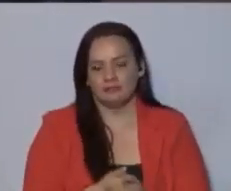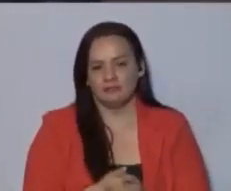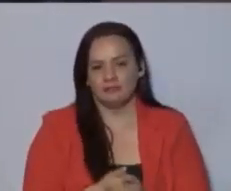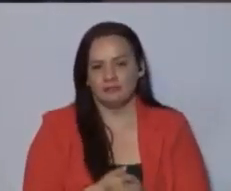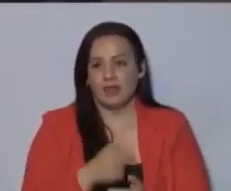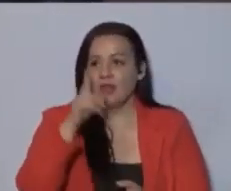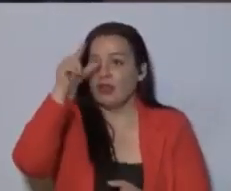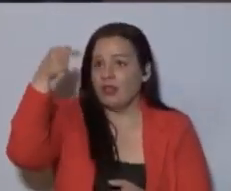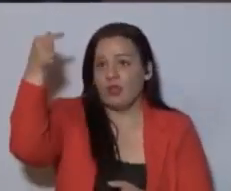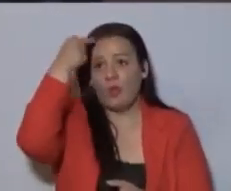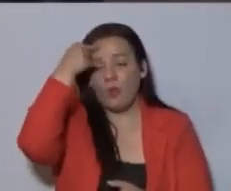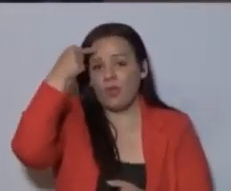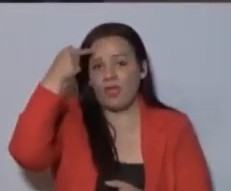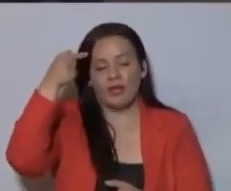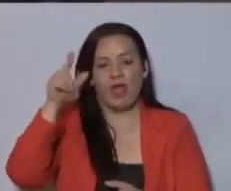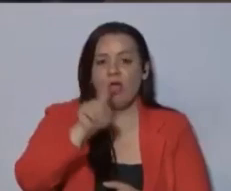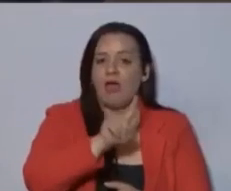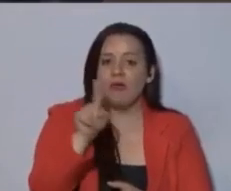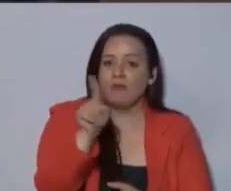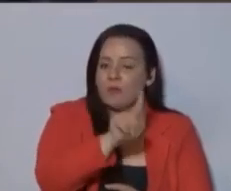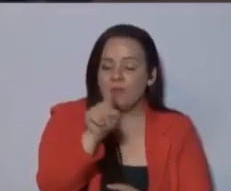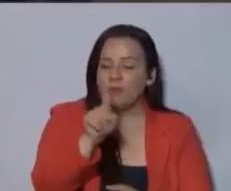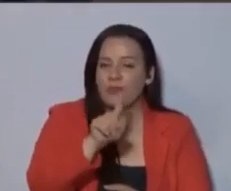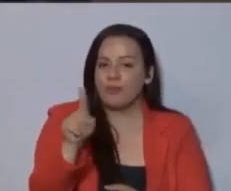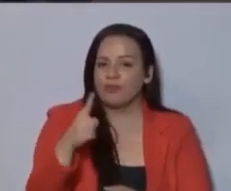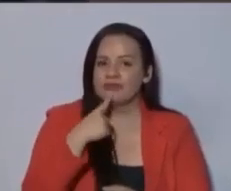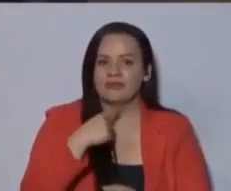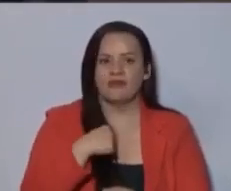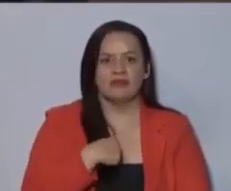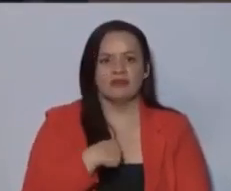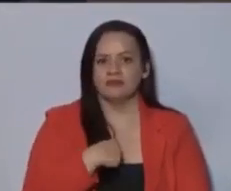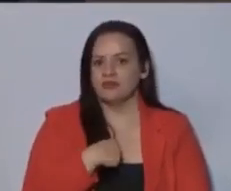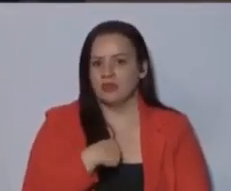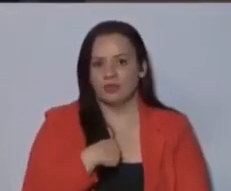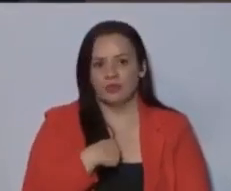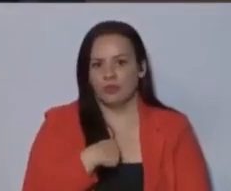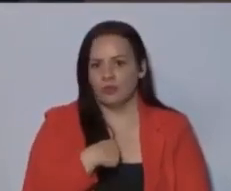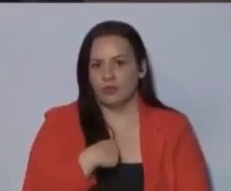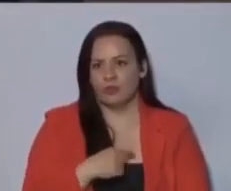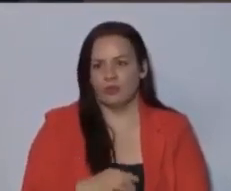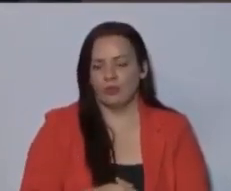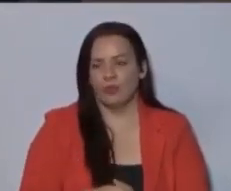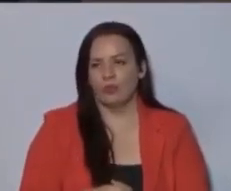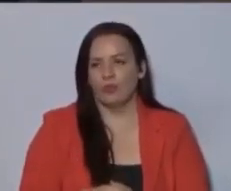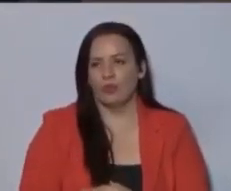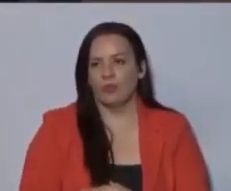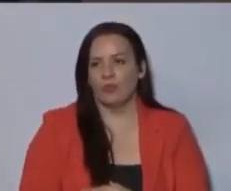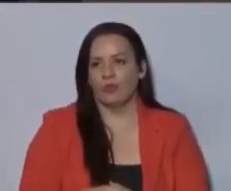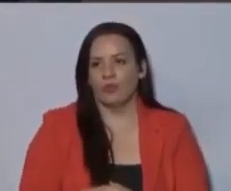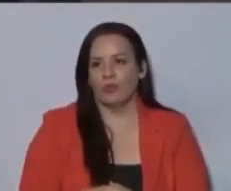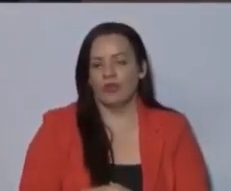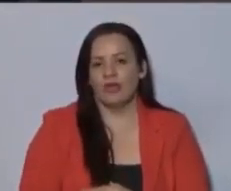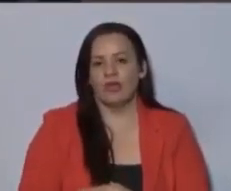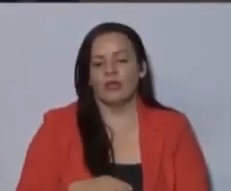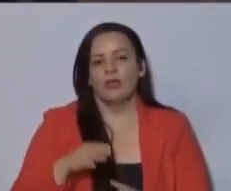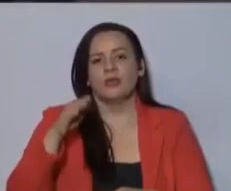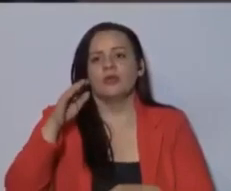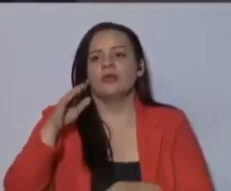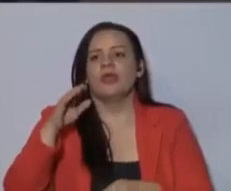el gobierno no nos estaba diciendo sobre sus